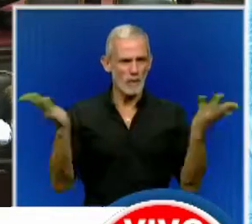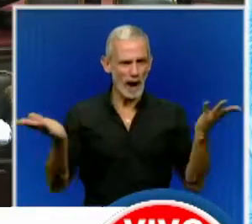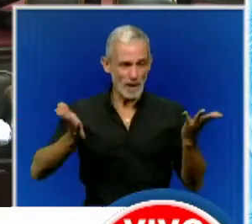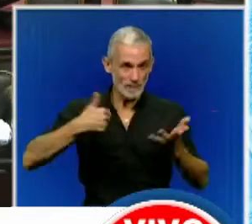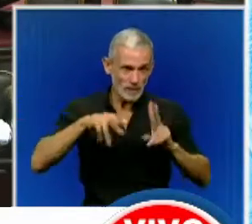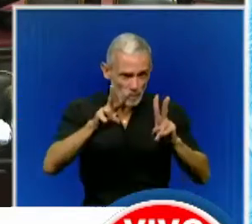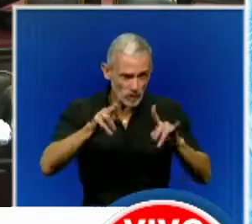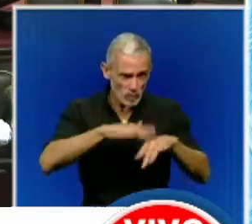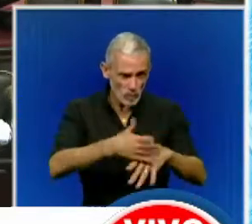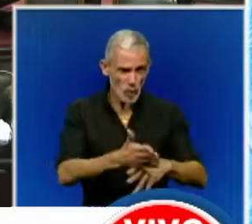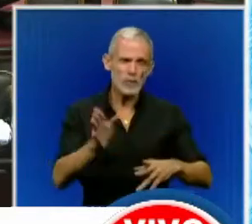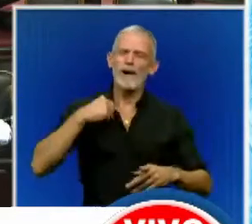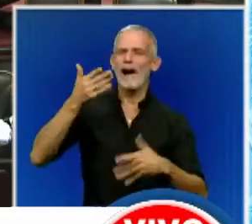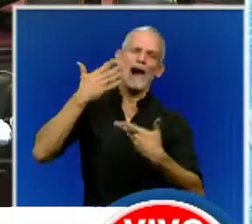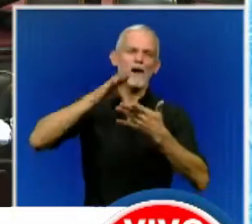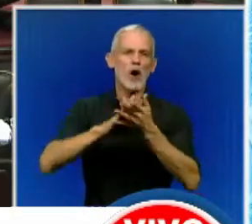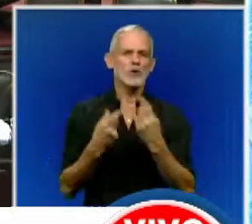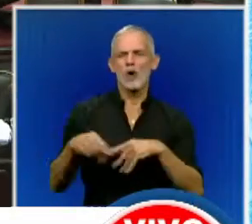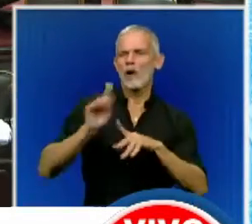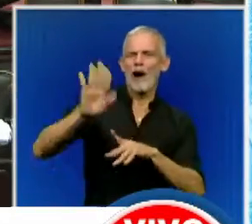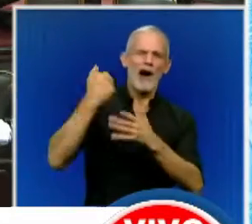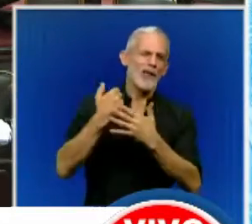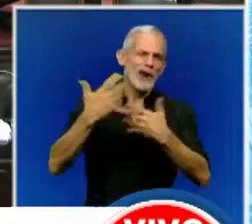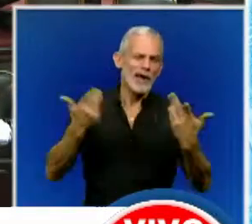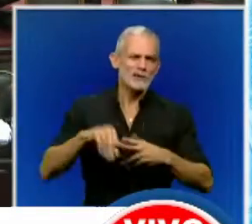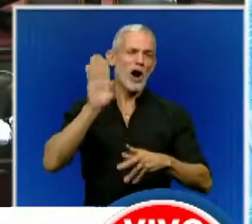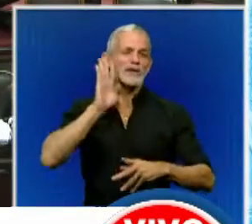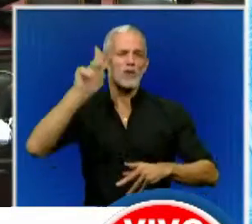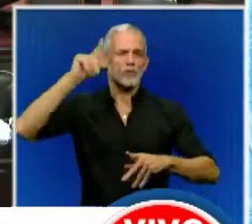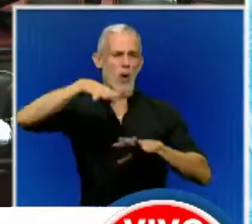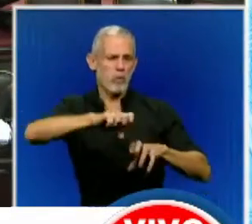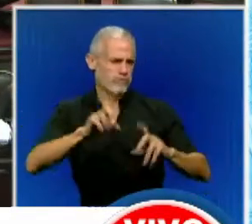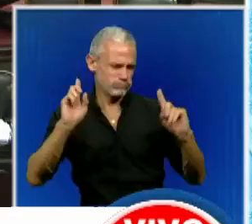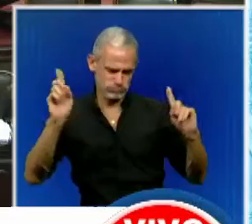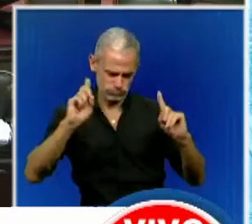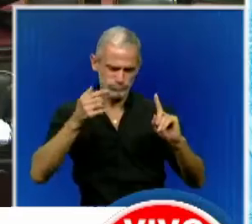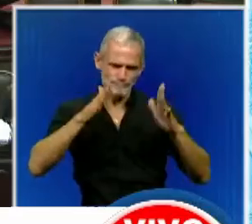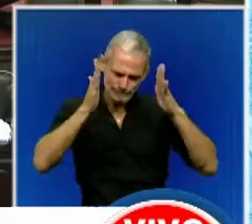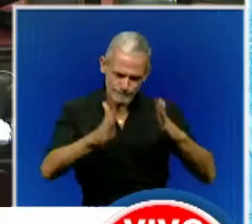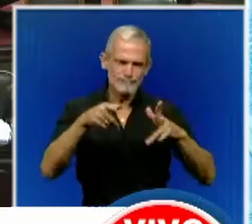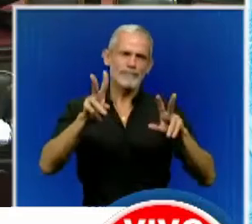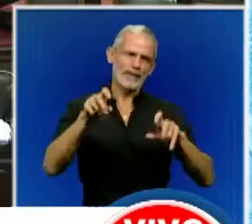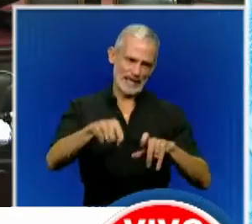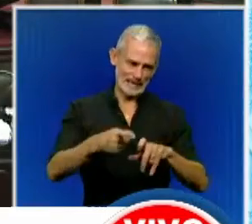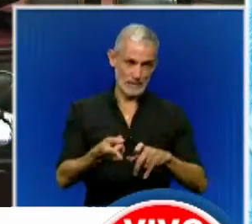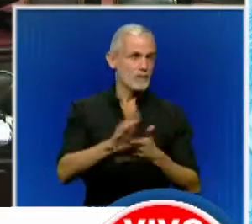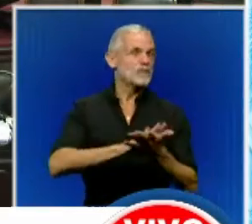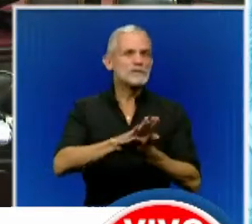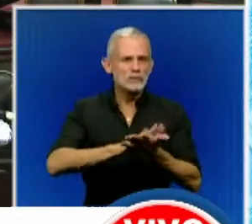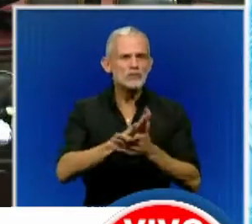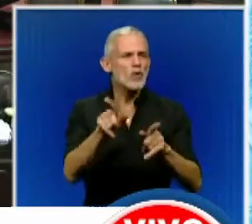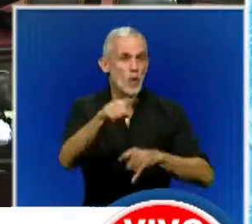Entonces, no nos hablen de neoliberalismo, no nos vengan con los cuentos de Estados Unidos. Hablemos de esto. Hablemos de que